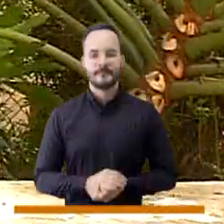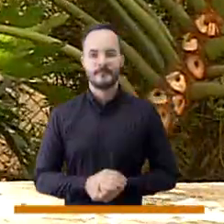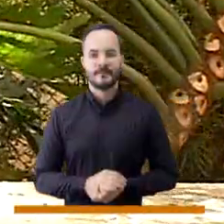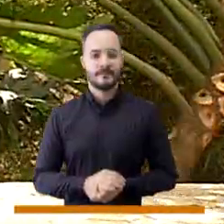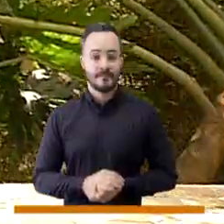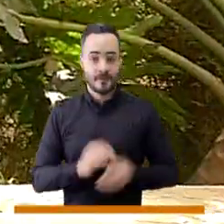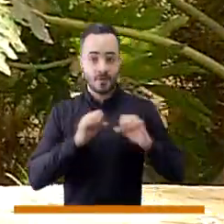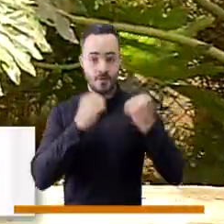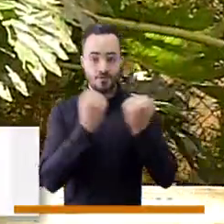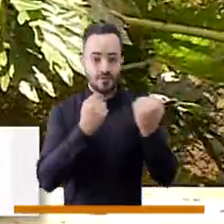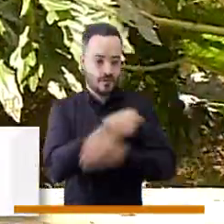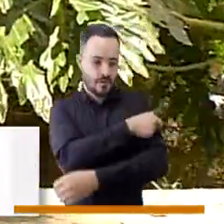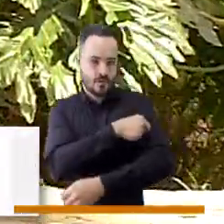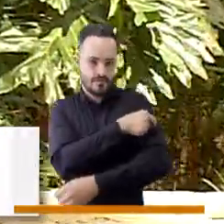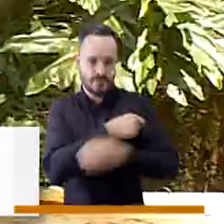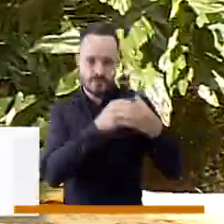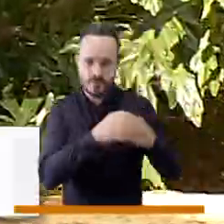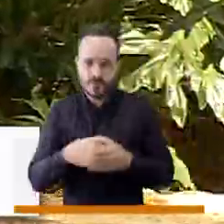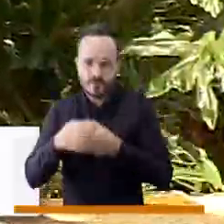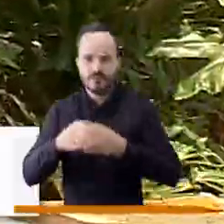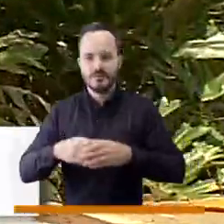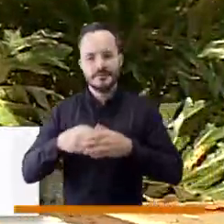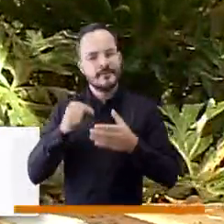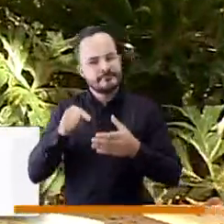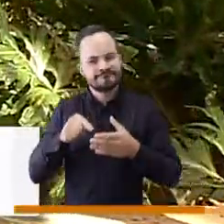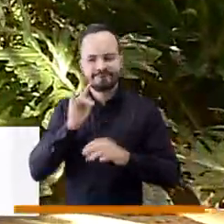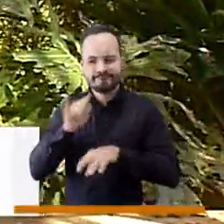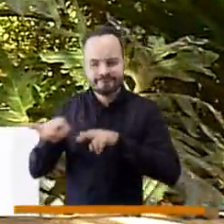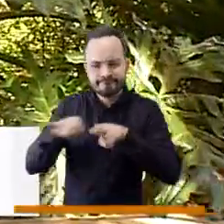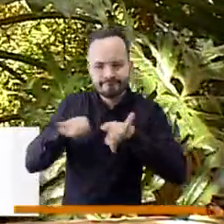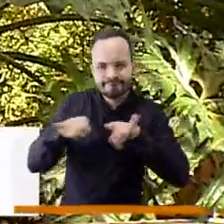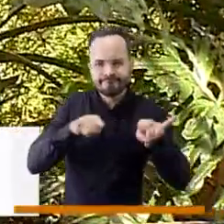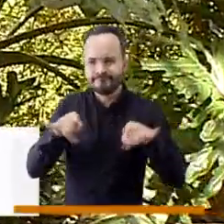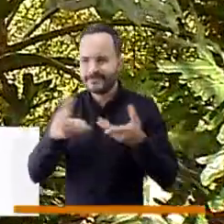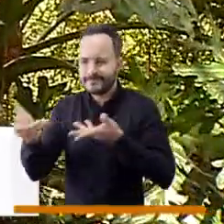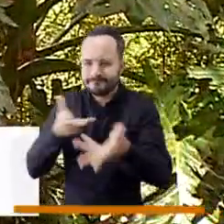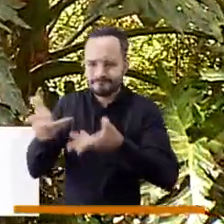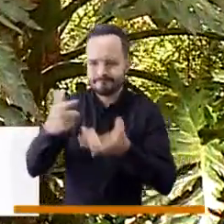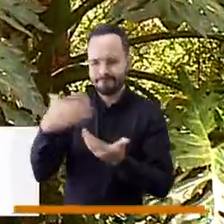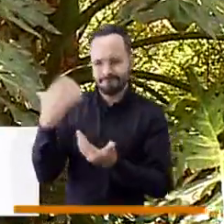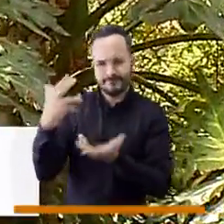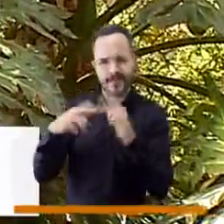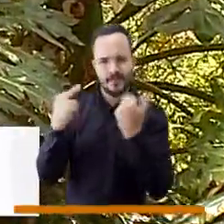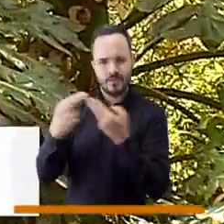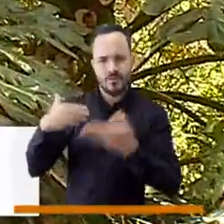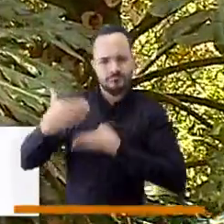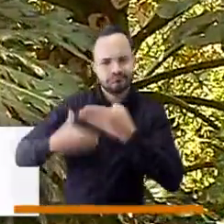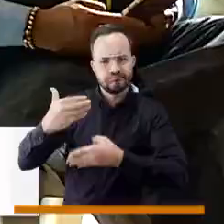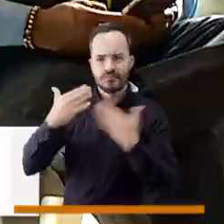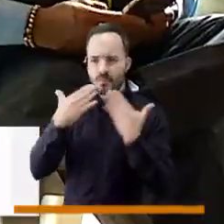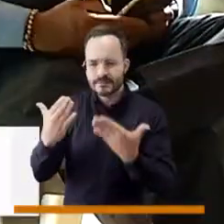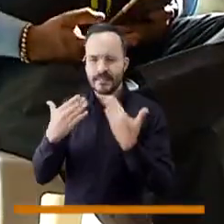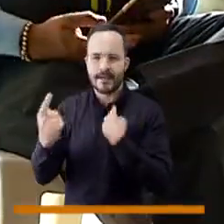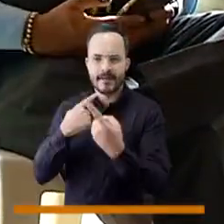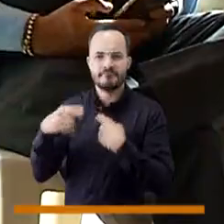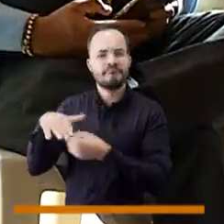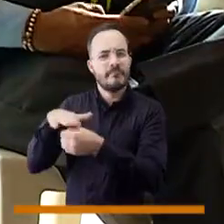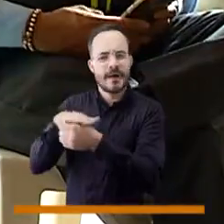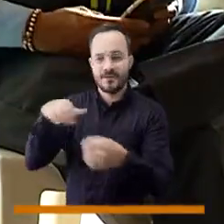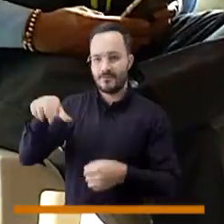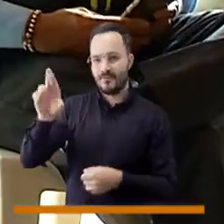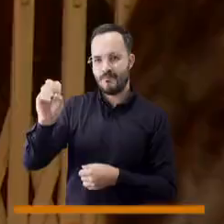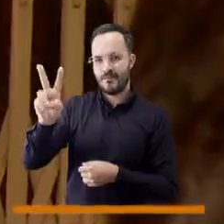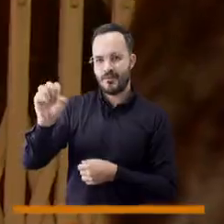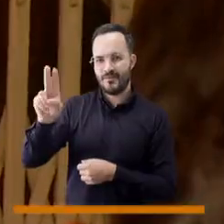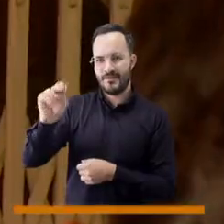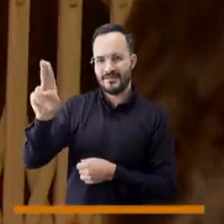A través de la Comisión Accidental, el Consejo de Medellín viene adelantando algunas reuniones con la comunidad vecina del barrio Provenza y el Parque Lleras.